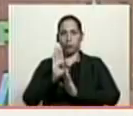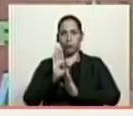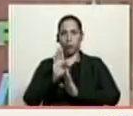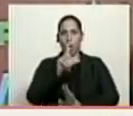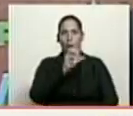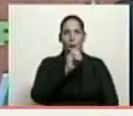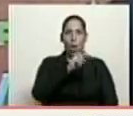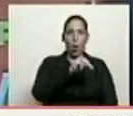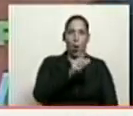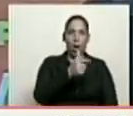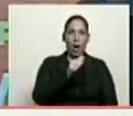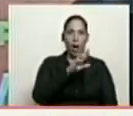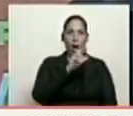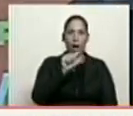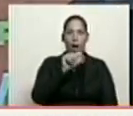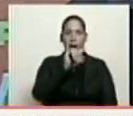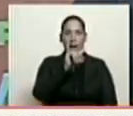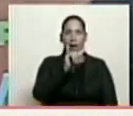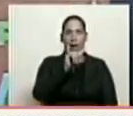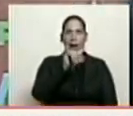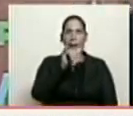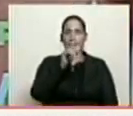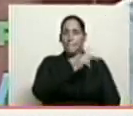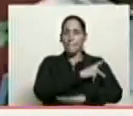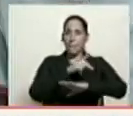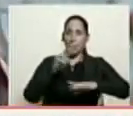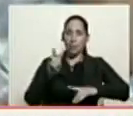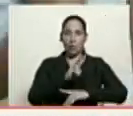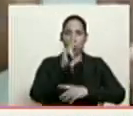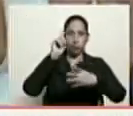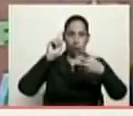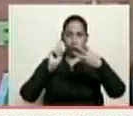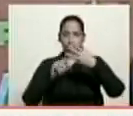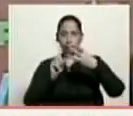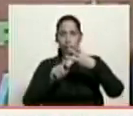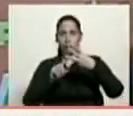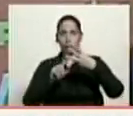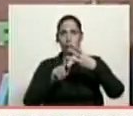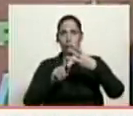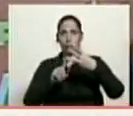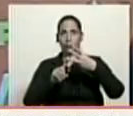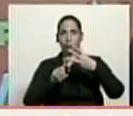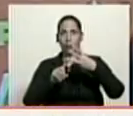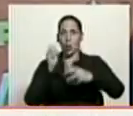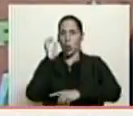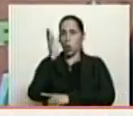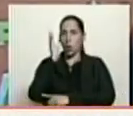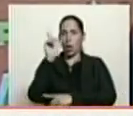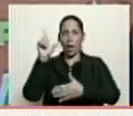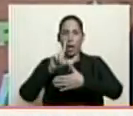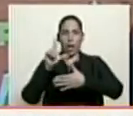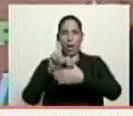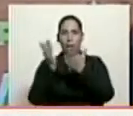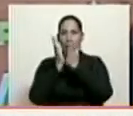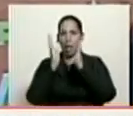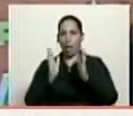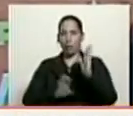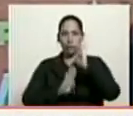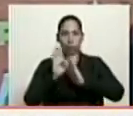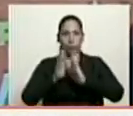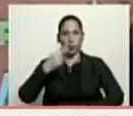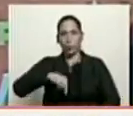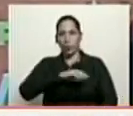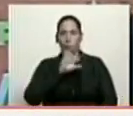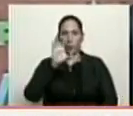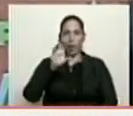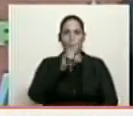en la parroquia El Valle hasta el centro de Caracas. Y también finalmente señalaba sobre este Congreso Latinoamericano de Estudiantes que se desarrollará en nuestro país del 20